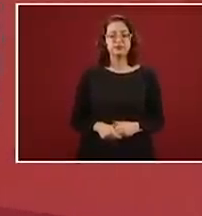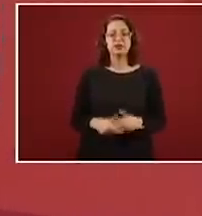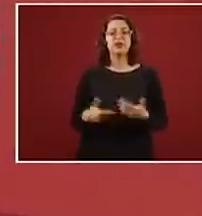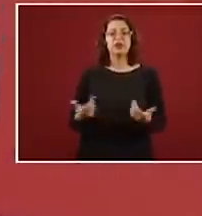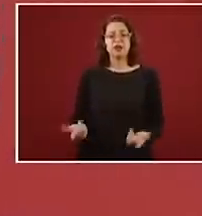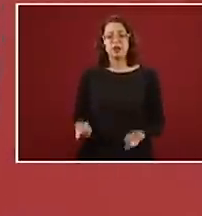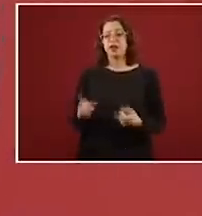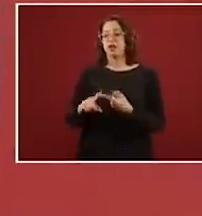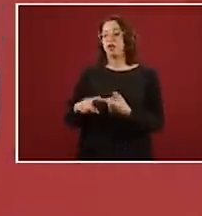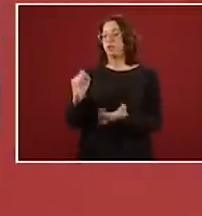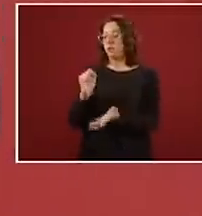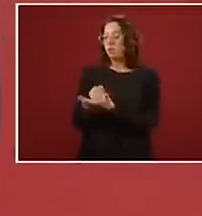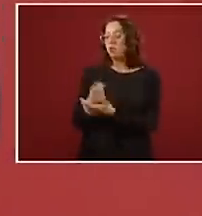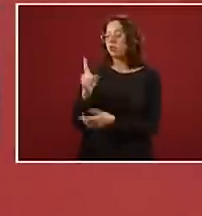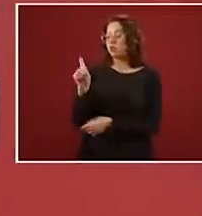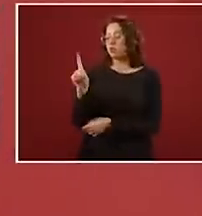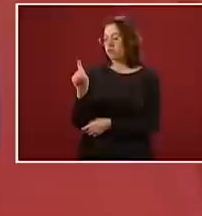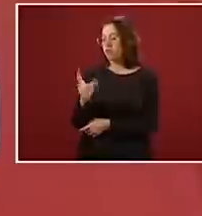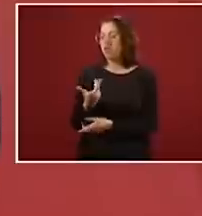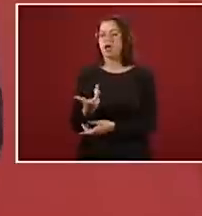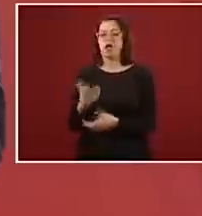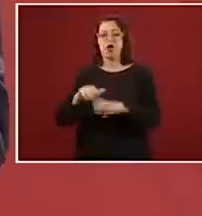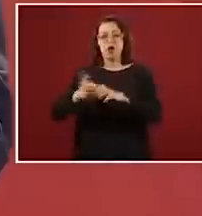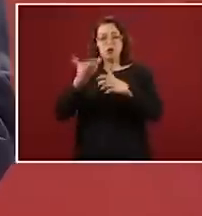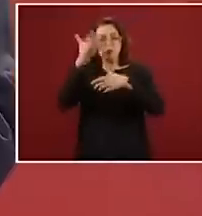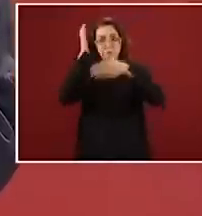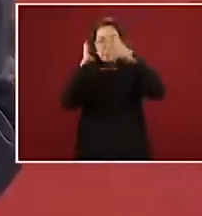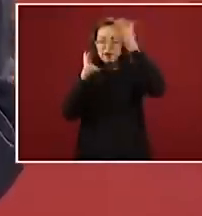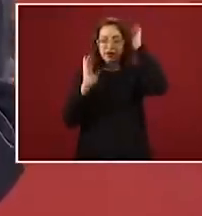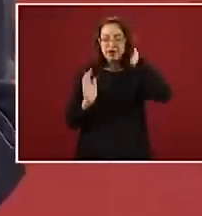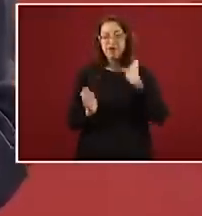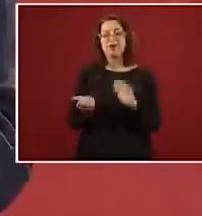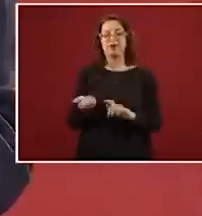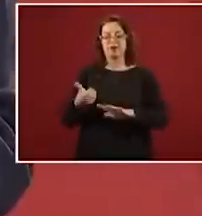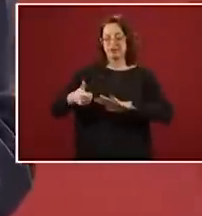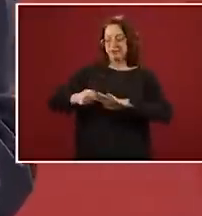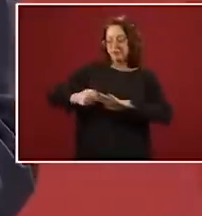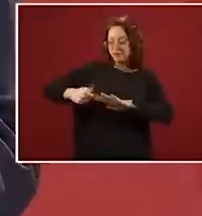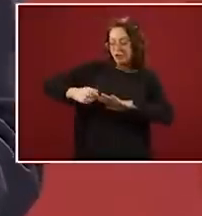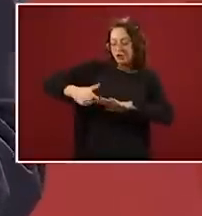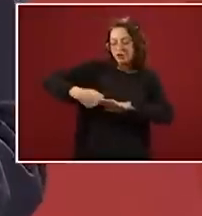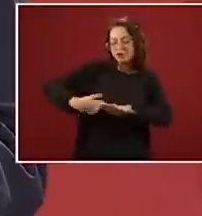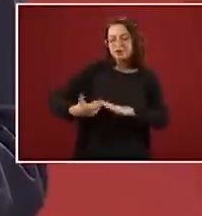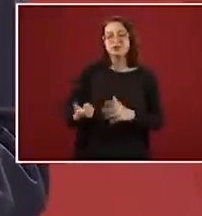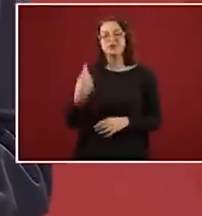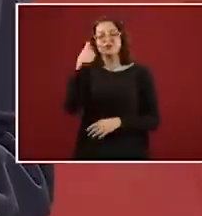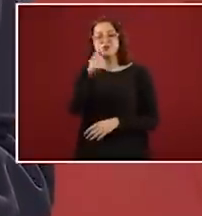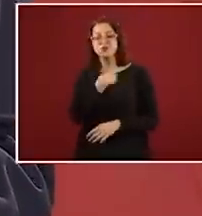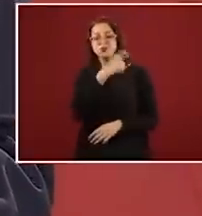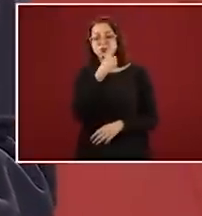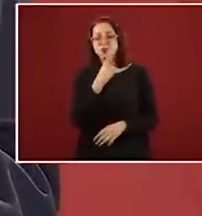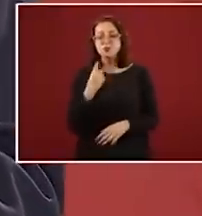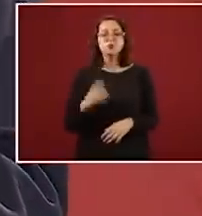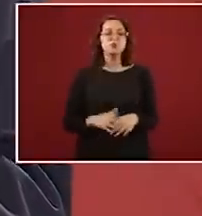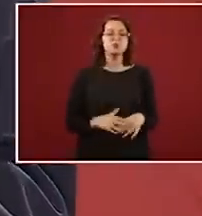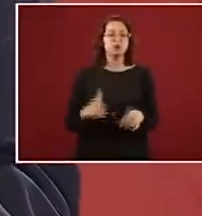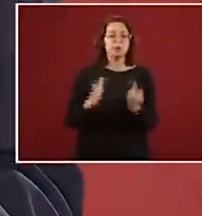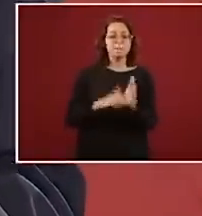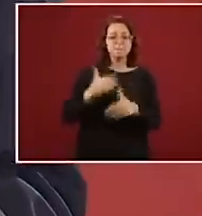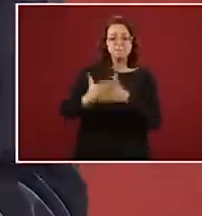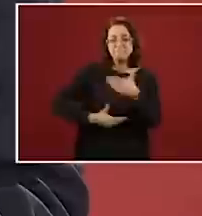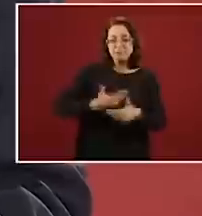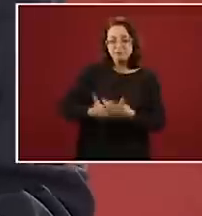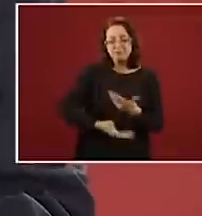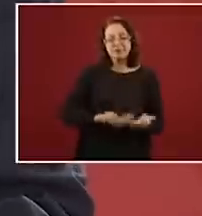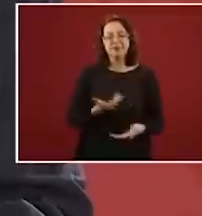botellas de agua y gel y corta uñas y rastrillos y papel sanitario y